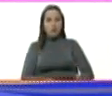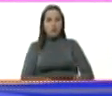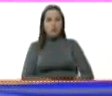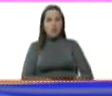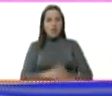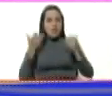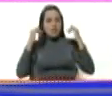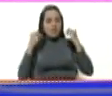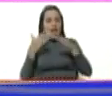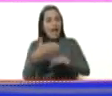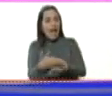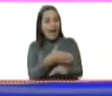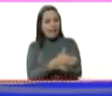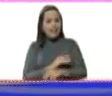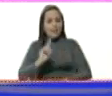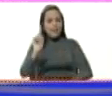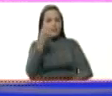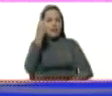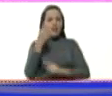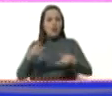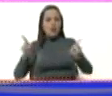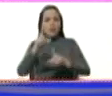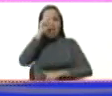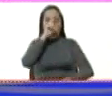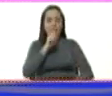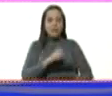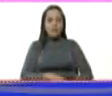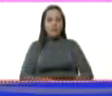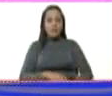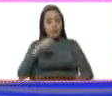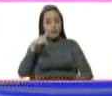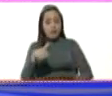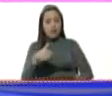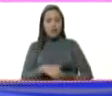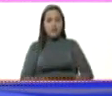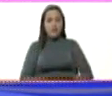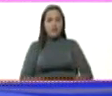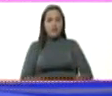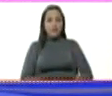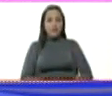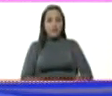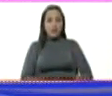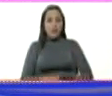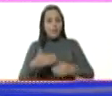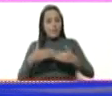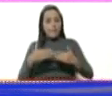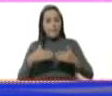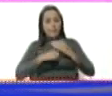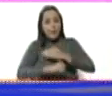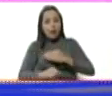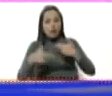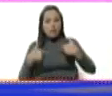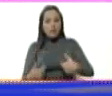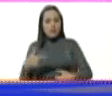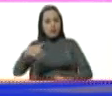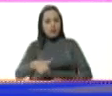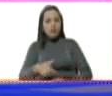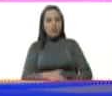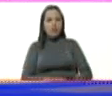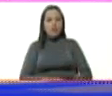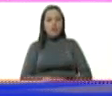celebrando de manera adelantada el primer cumpleaños de parto humanizado en esta base de misiones en Catia. Correcto,